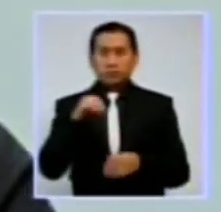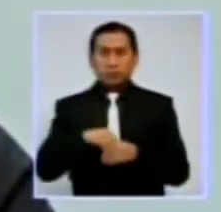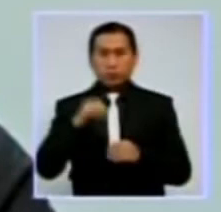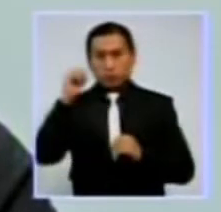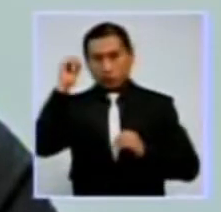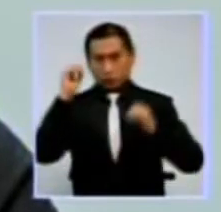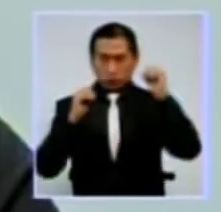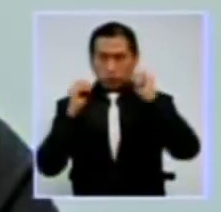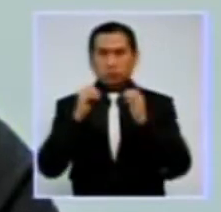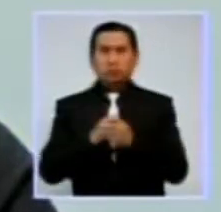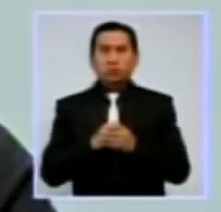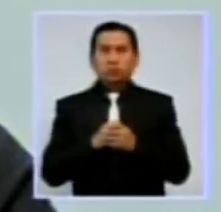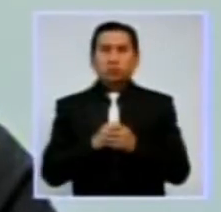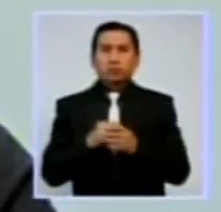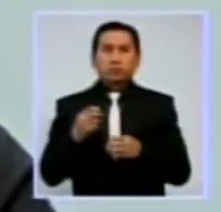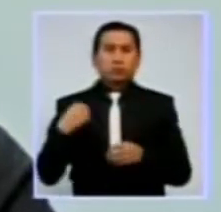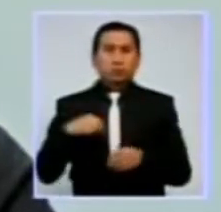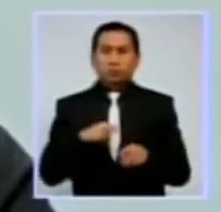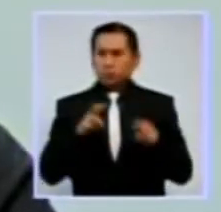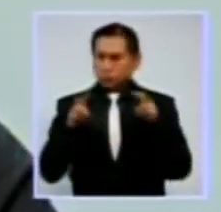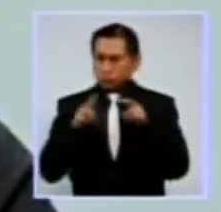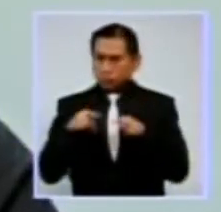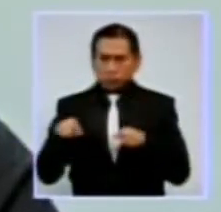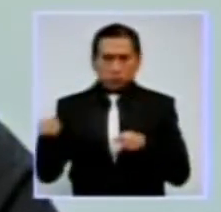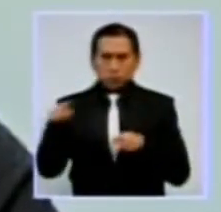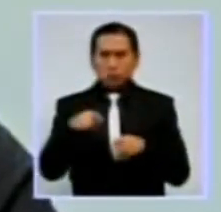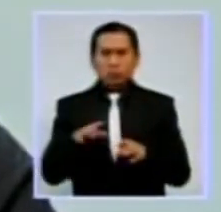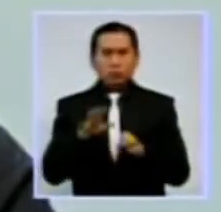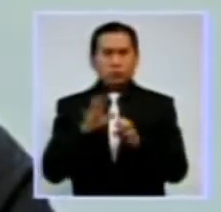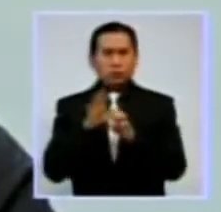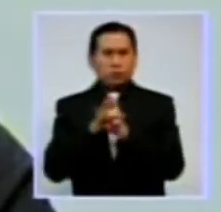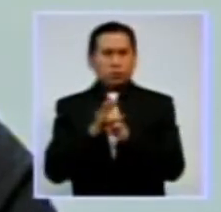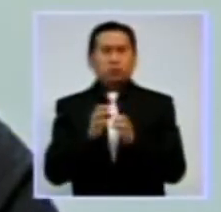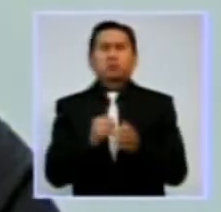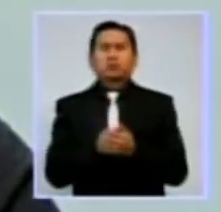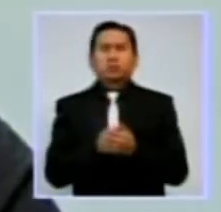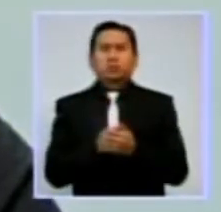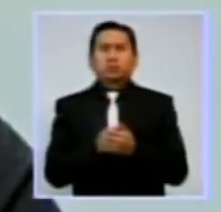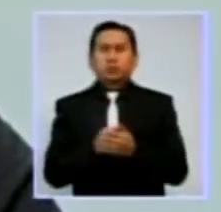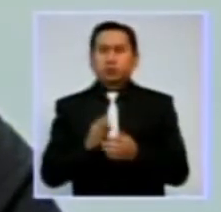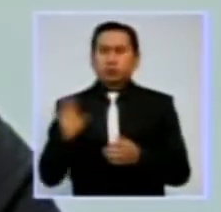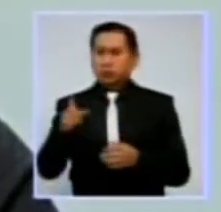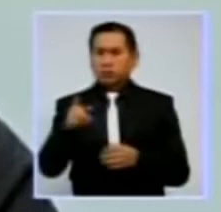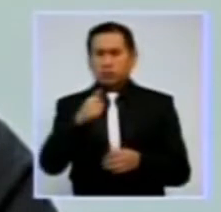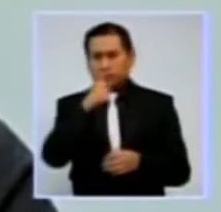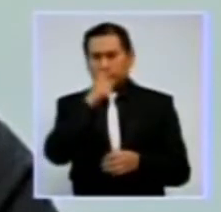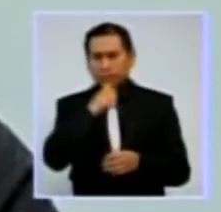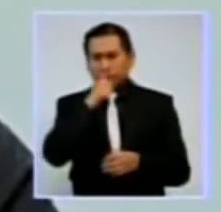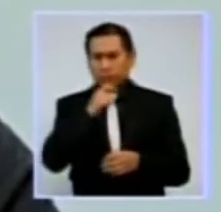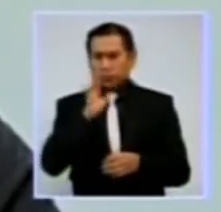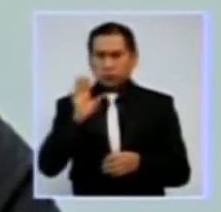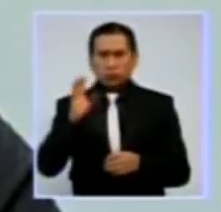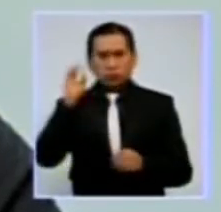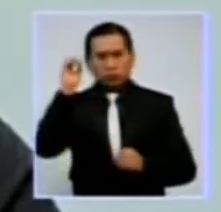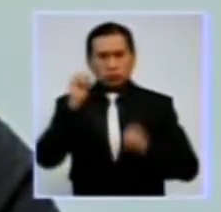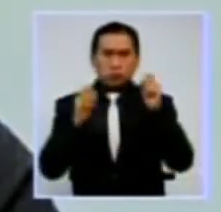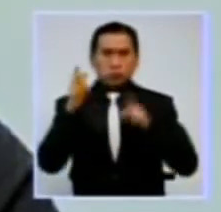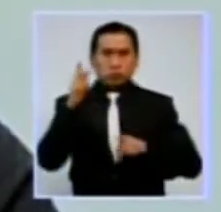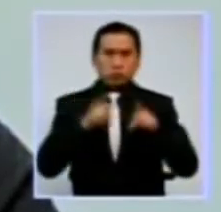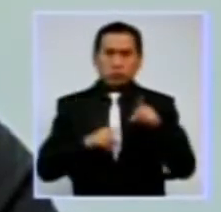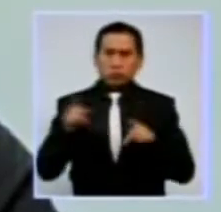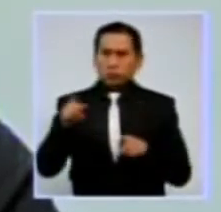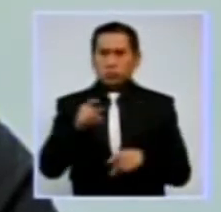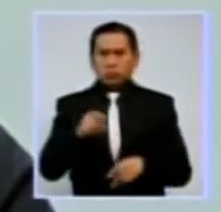de oruro donde hemos visto como ejemplo el sacrificio del pueblo orureño que ha